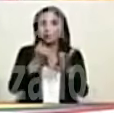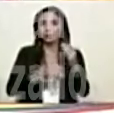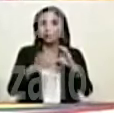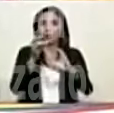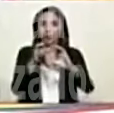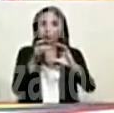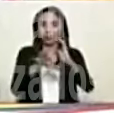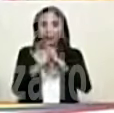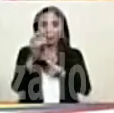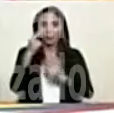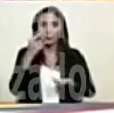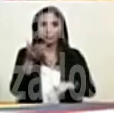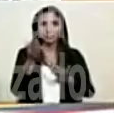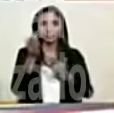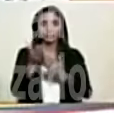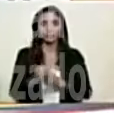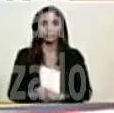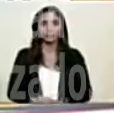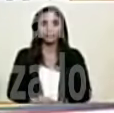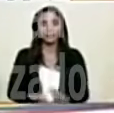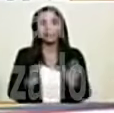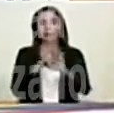patria.